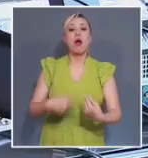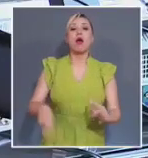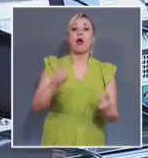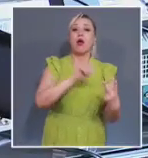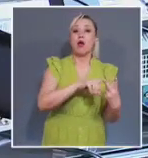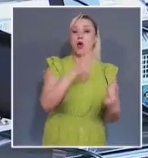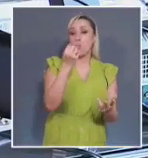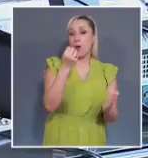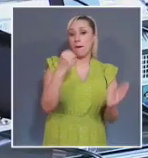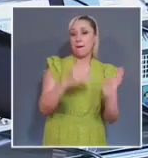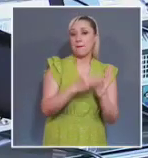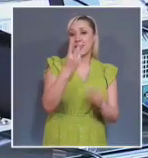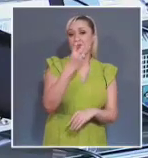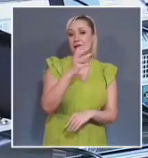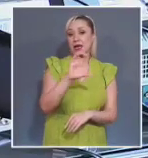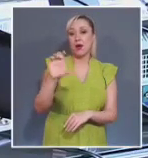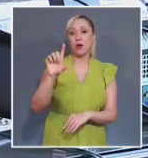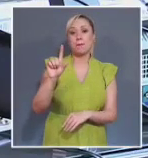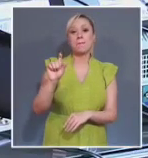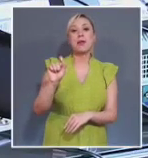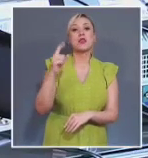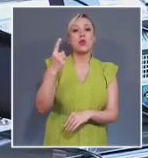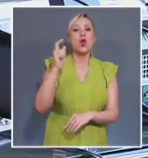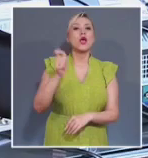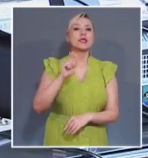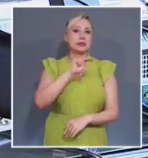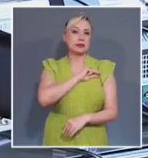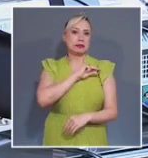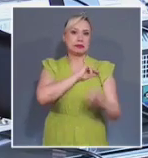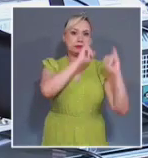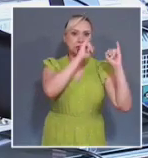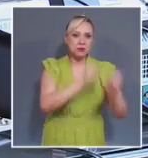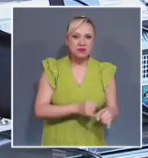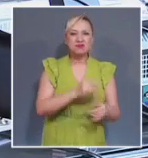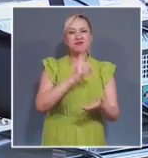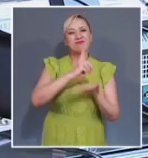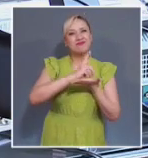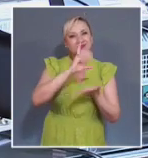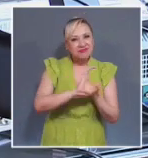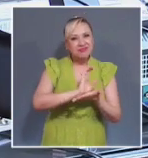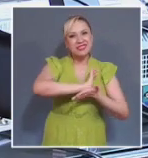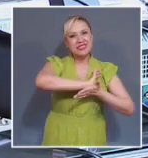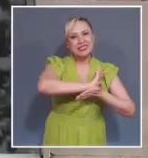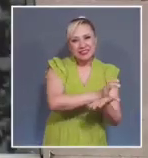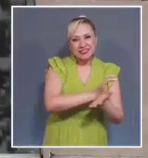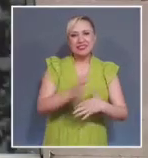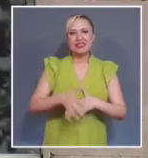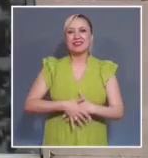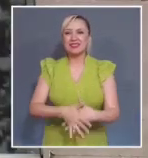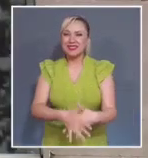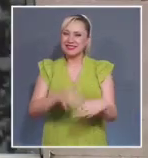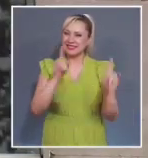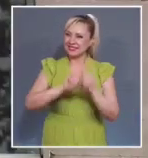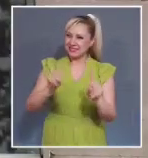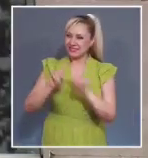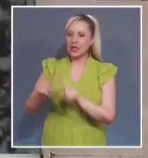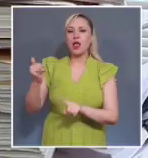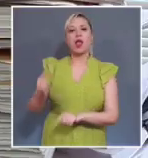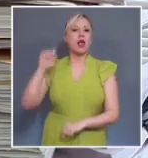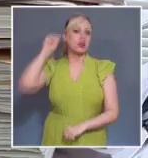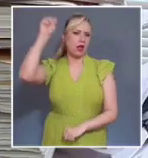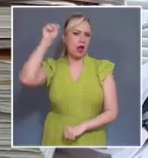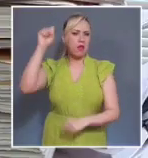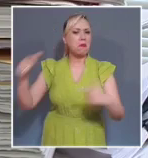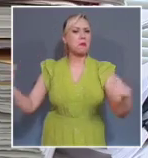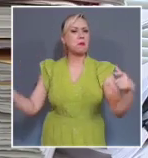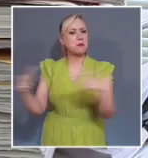9.321 procedimientos especiales individuales. La nueva justicia laboral es el cambio más importante en los últimos 100 años porque adopta, se